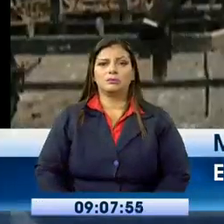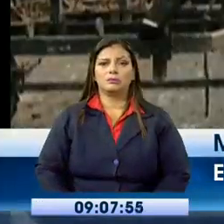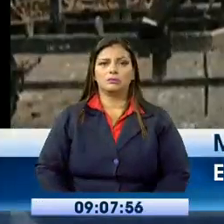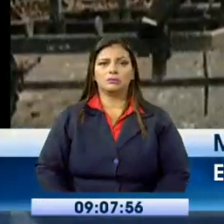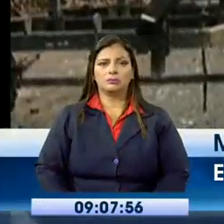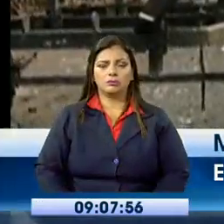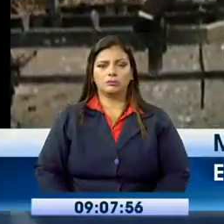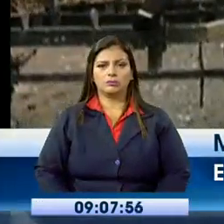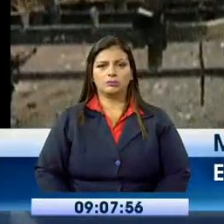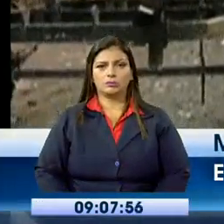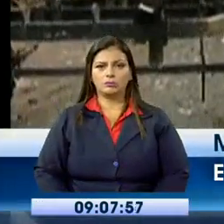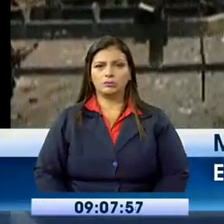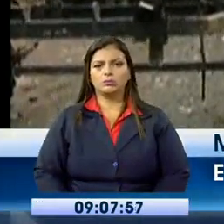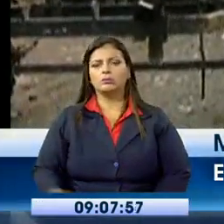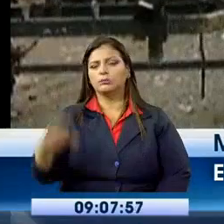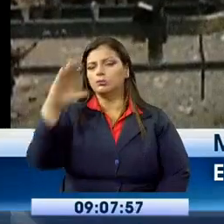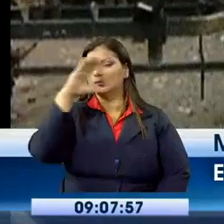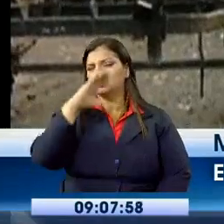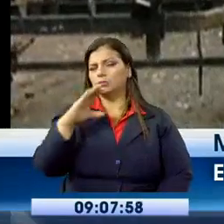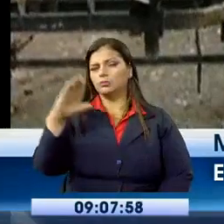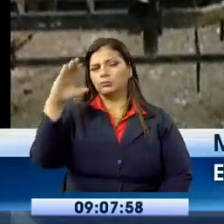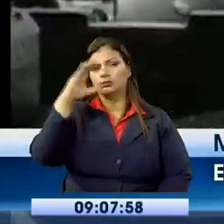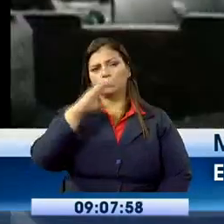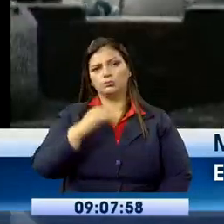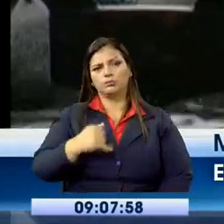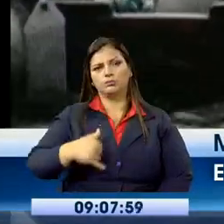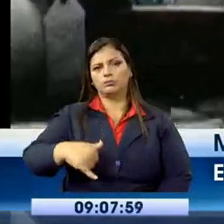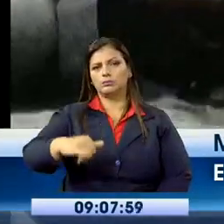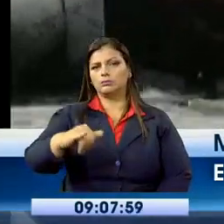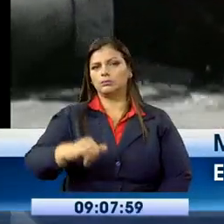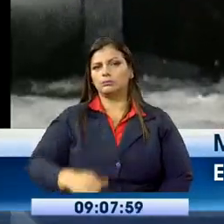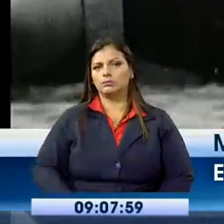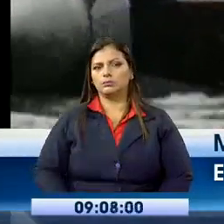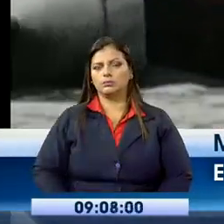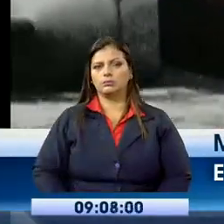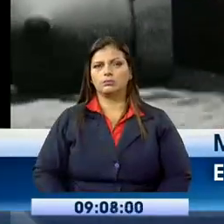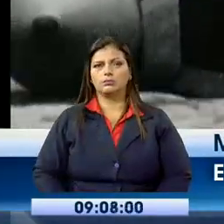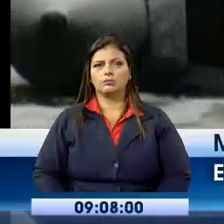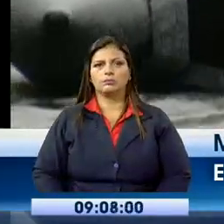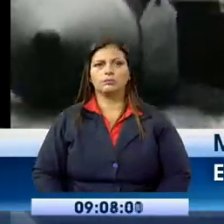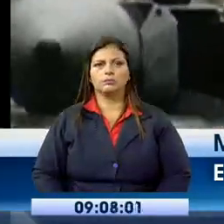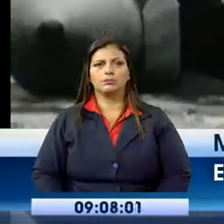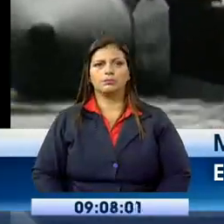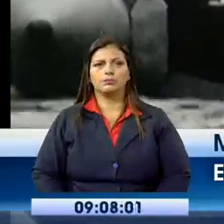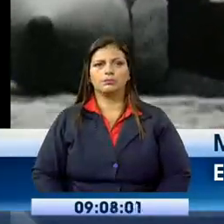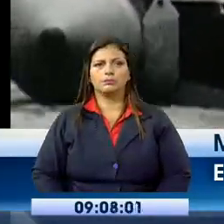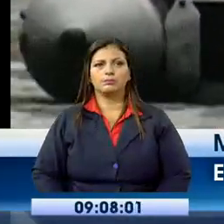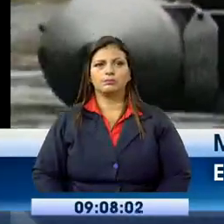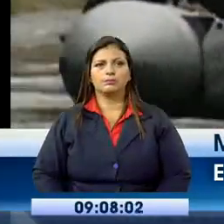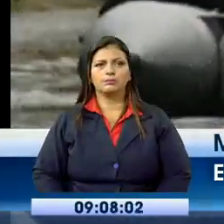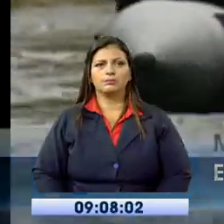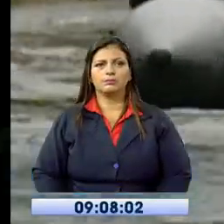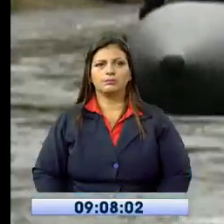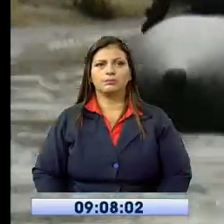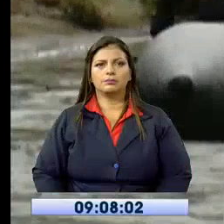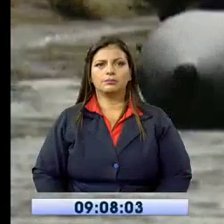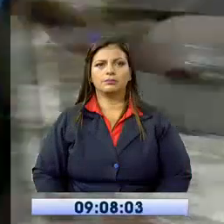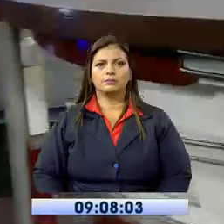solo piden recobrar el cuerpo para darle sepultura. Informó Julio César Saona.